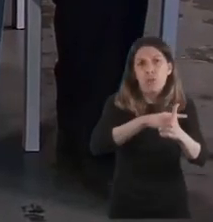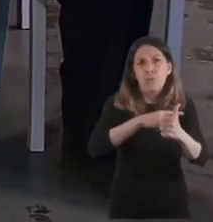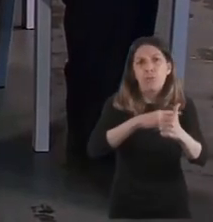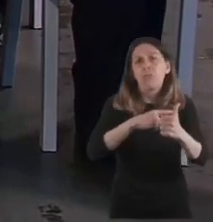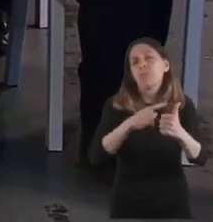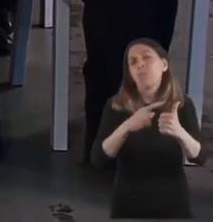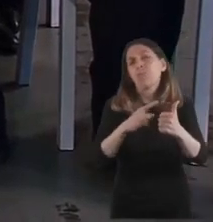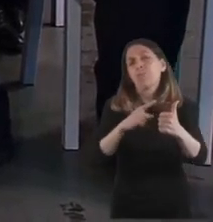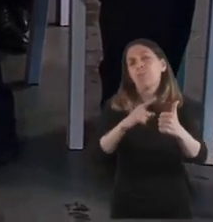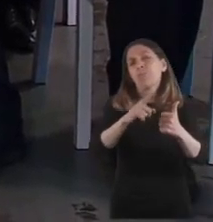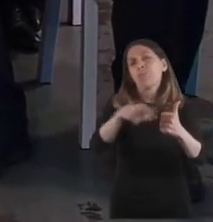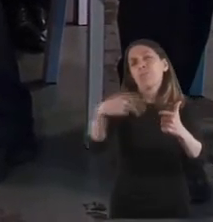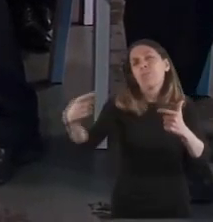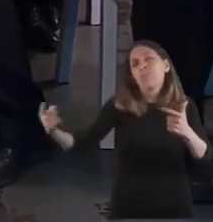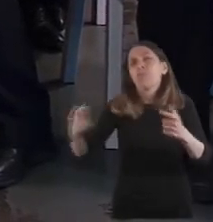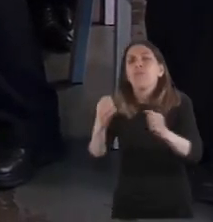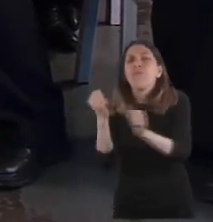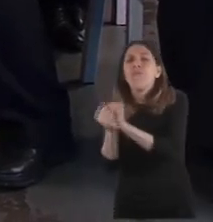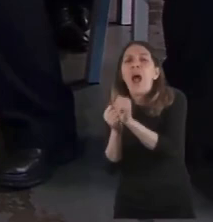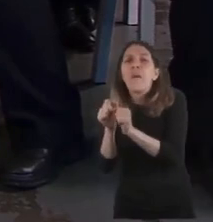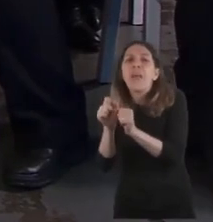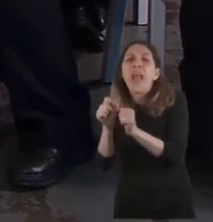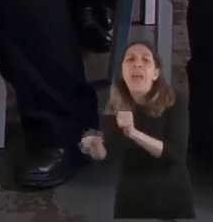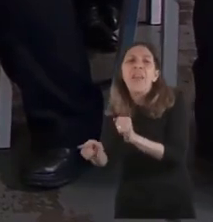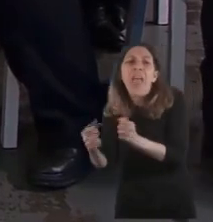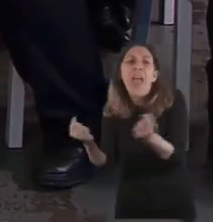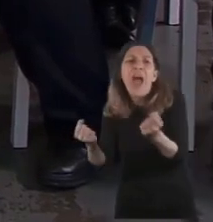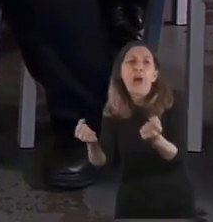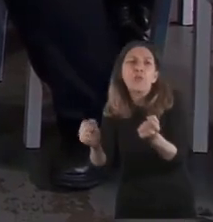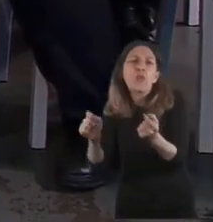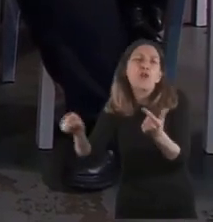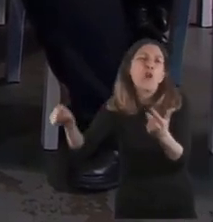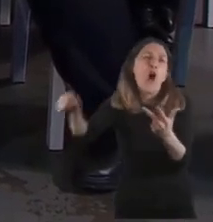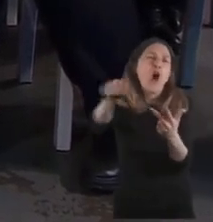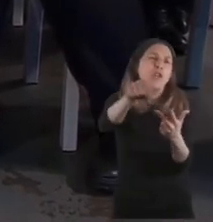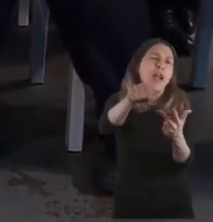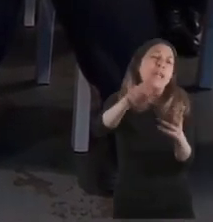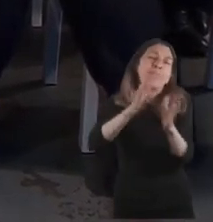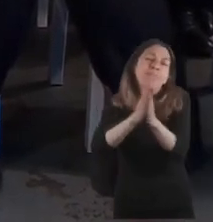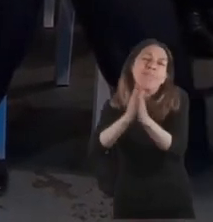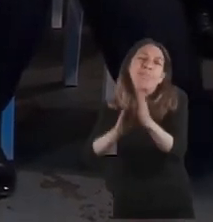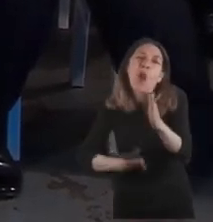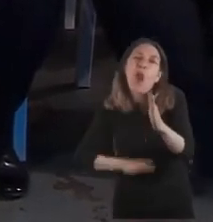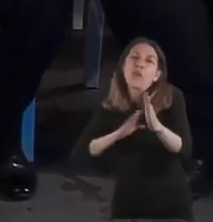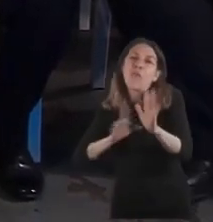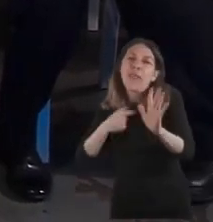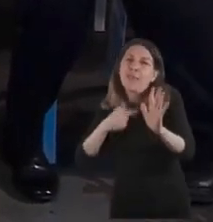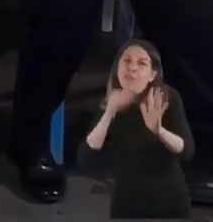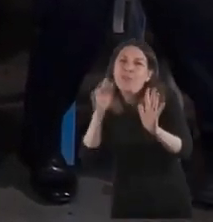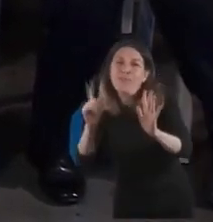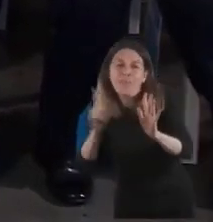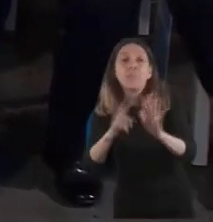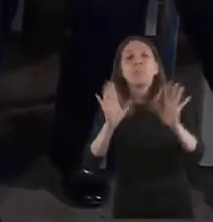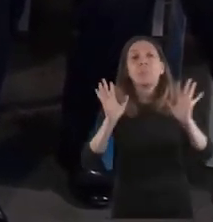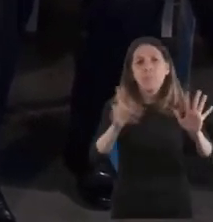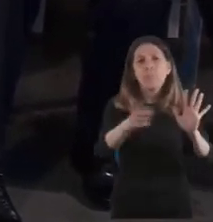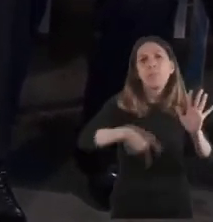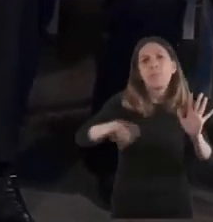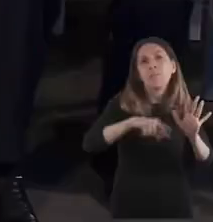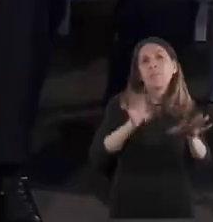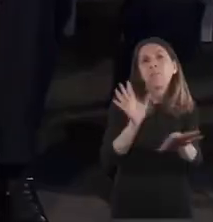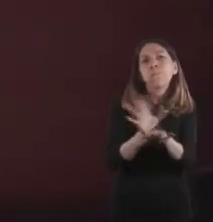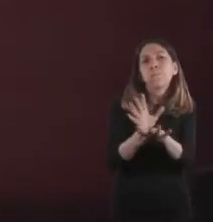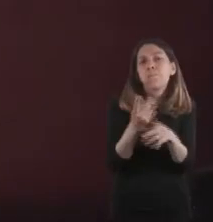y cada una de las terminales automotrices, y que nadie se sienta ofendido, de alguna manera representa